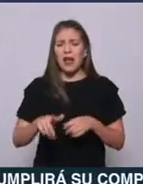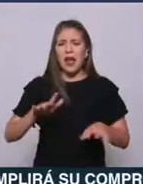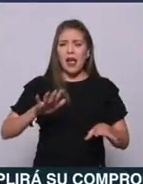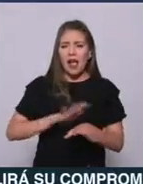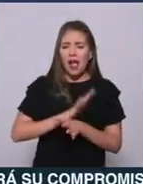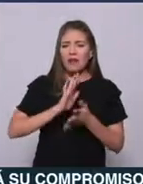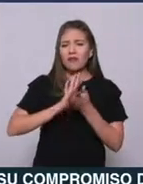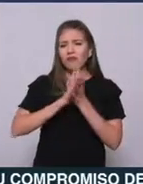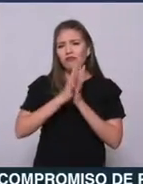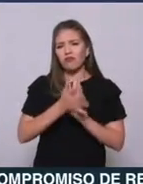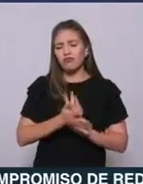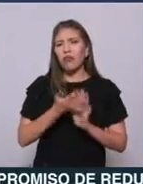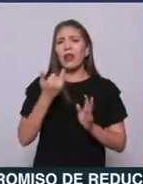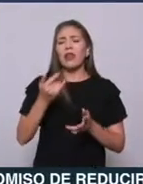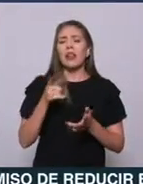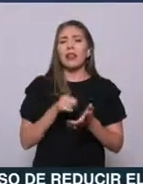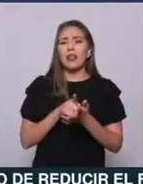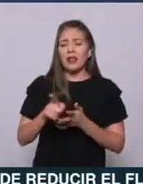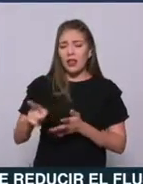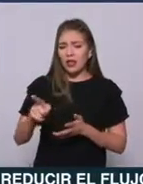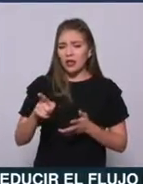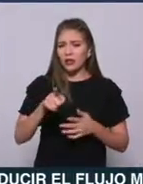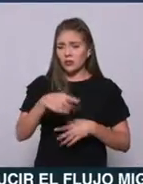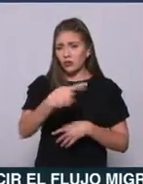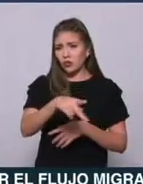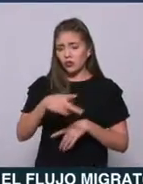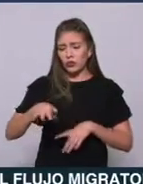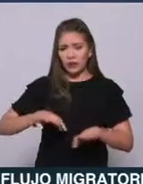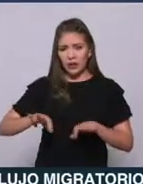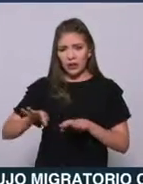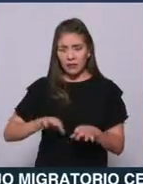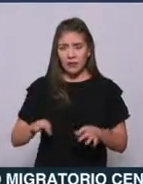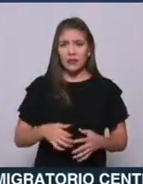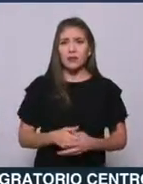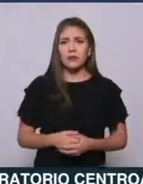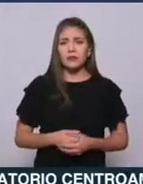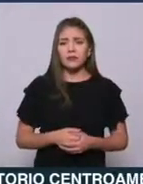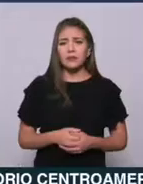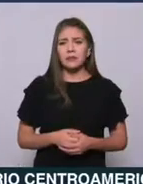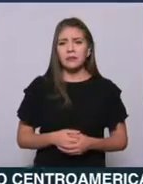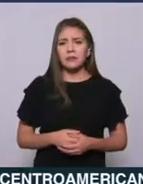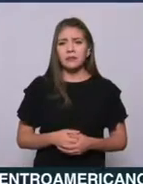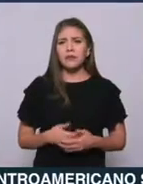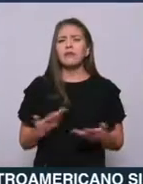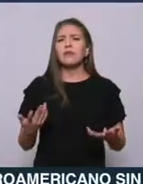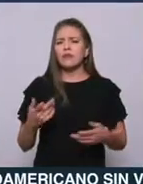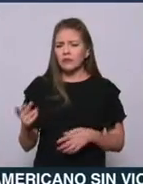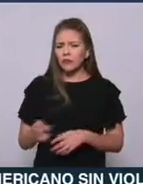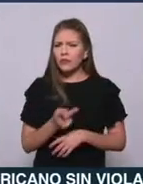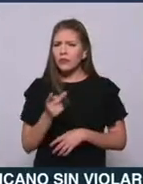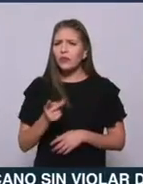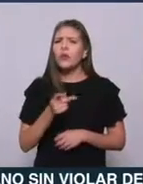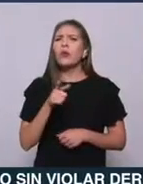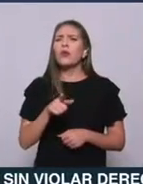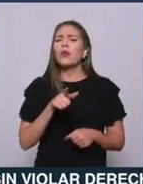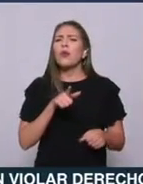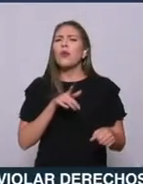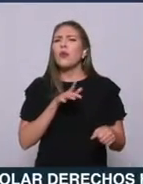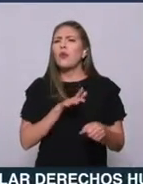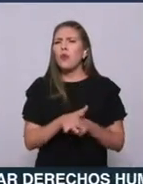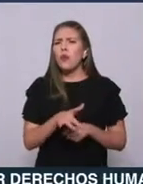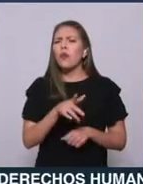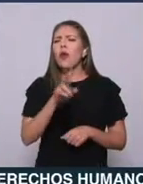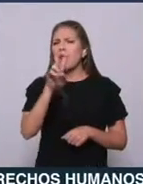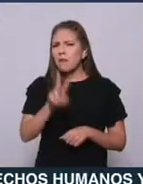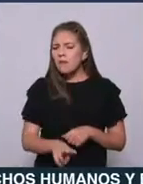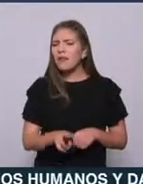derechos laborales de estas policías? Y por último, vale la pena preguntar, ¿cuál es de verdad la labor de la